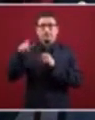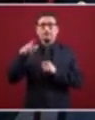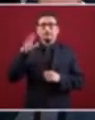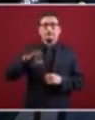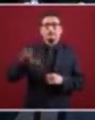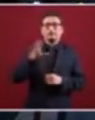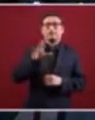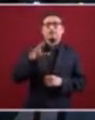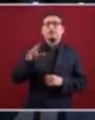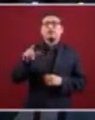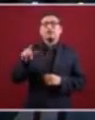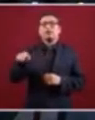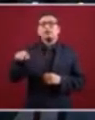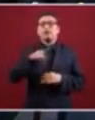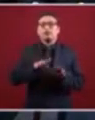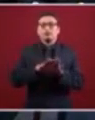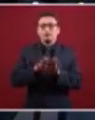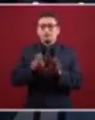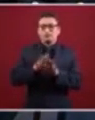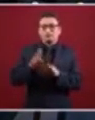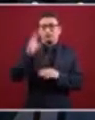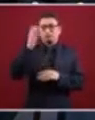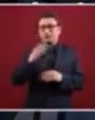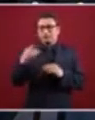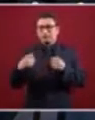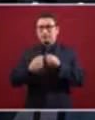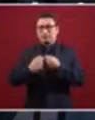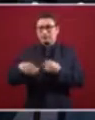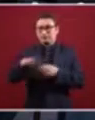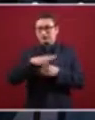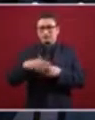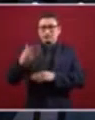en la caseta, a la entrada de Culiacán. Entonces, en su punto de vista,